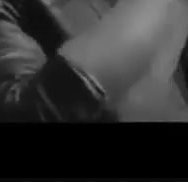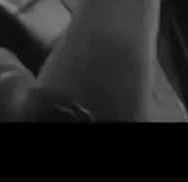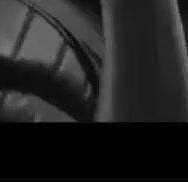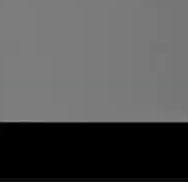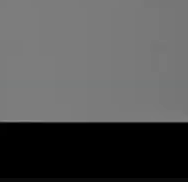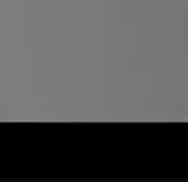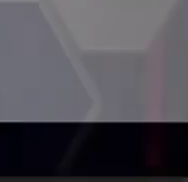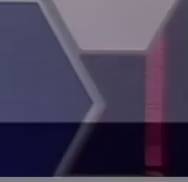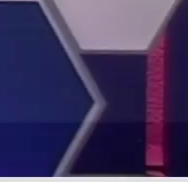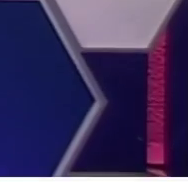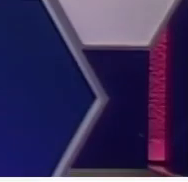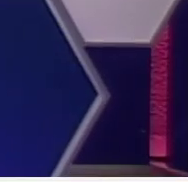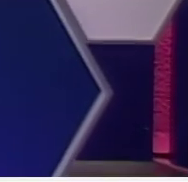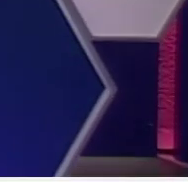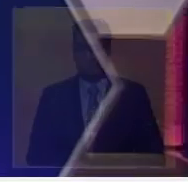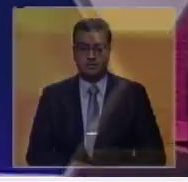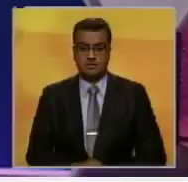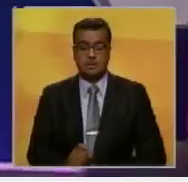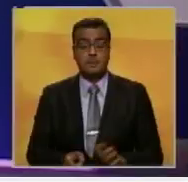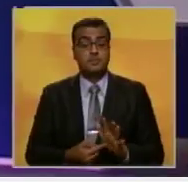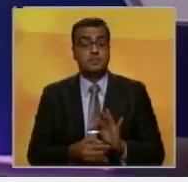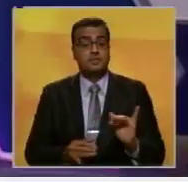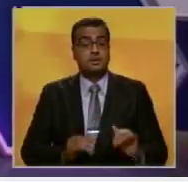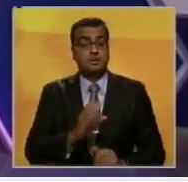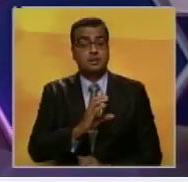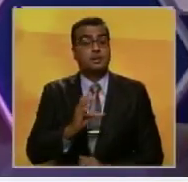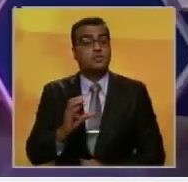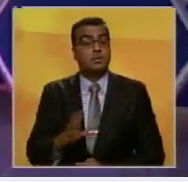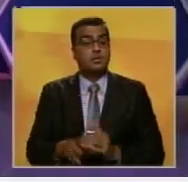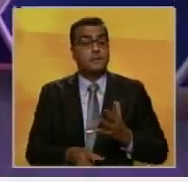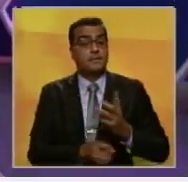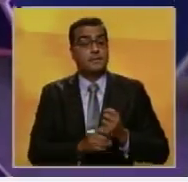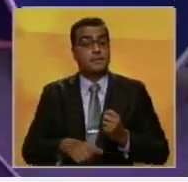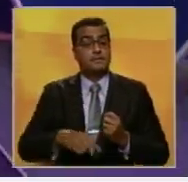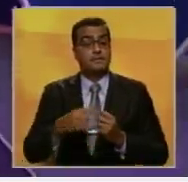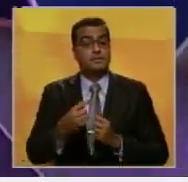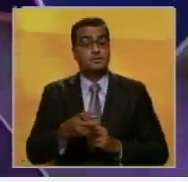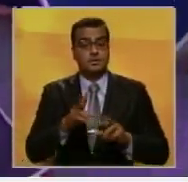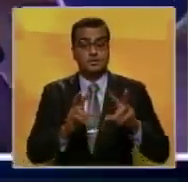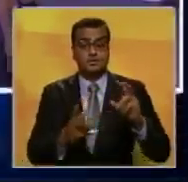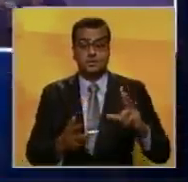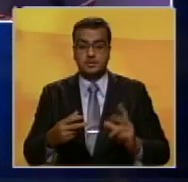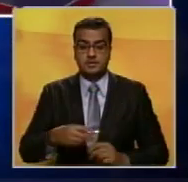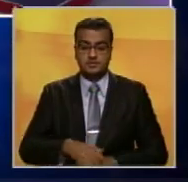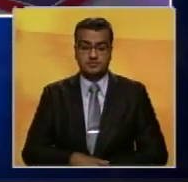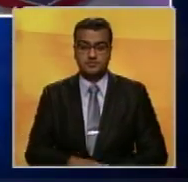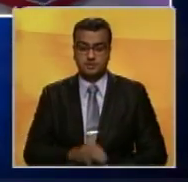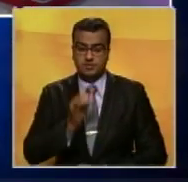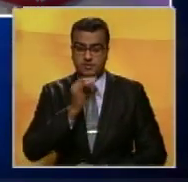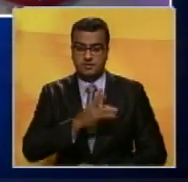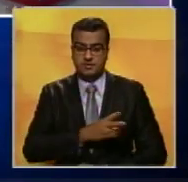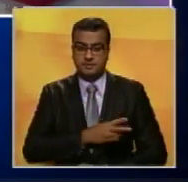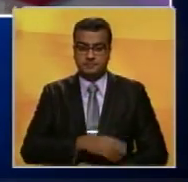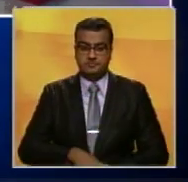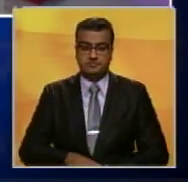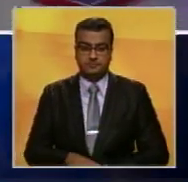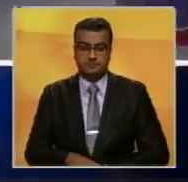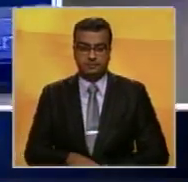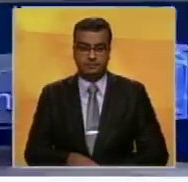gusta de ti. Así llegamos al final. Soy Karielis Cuadros y los espero en una próxima emisión de Estrenos y Estrellas por su noticiero Venevisión.